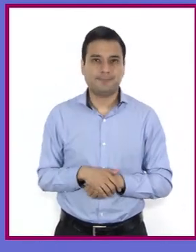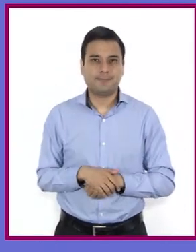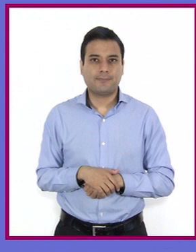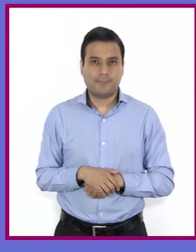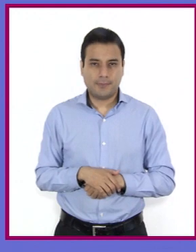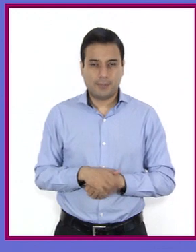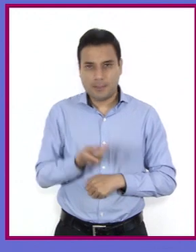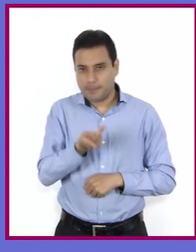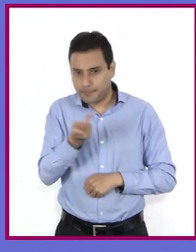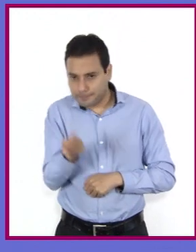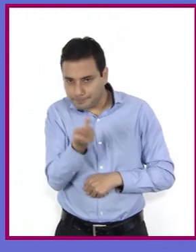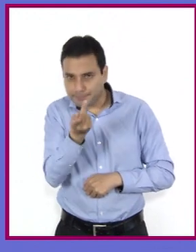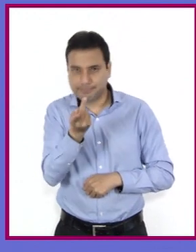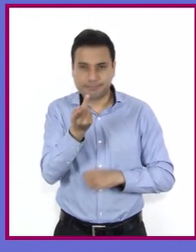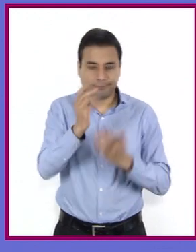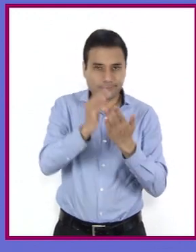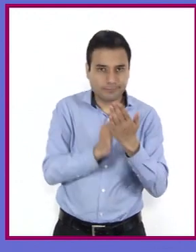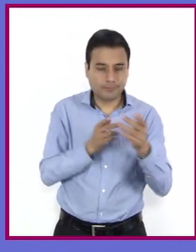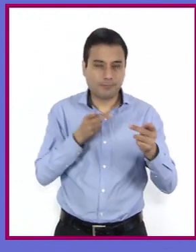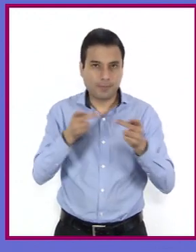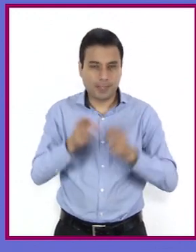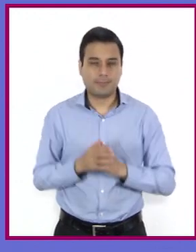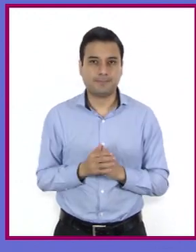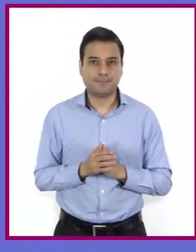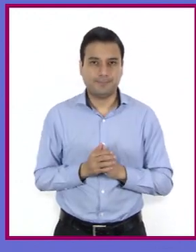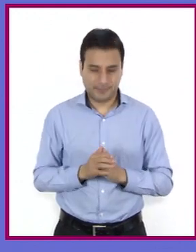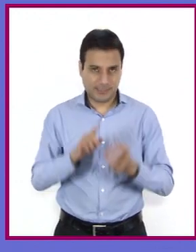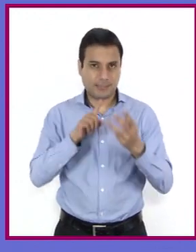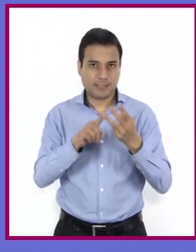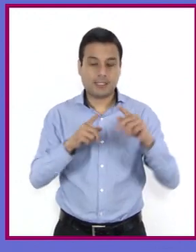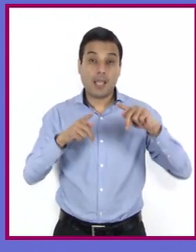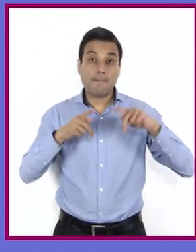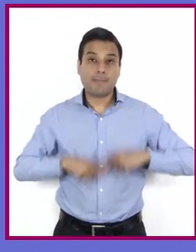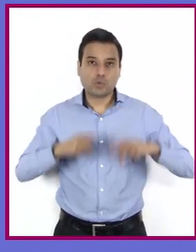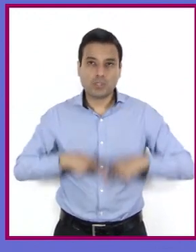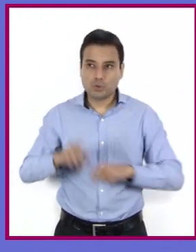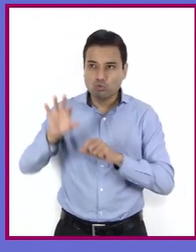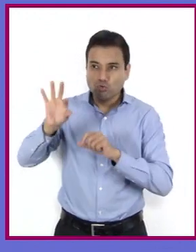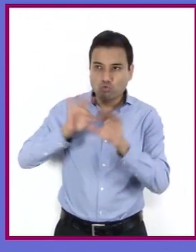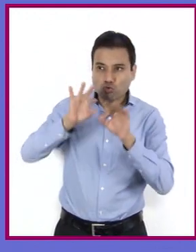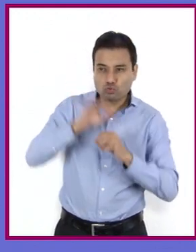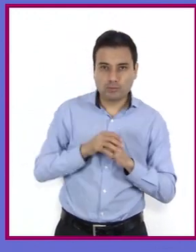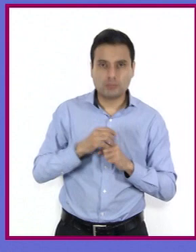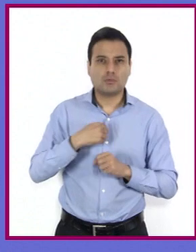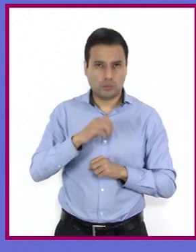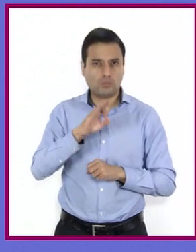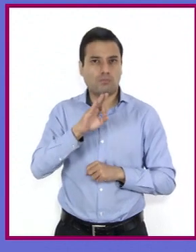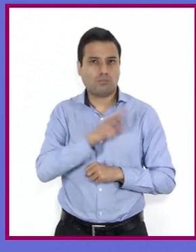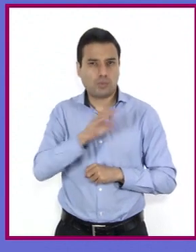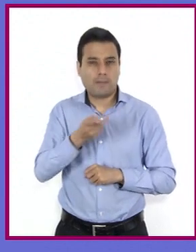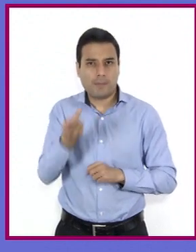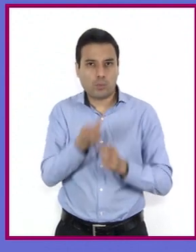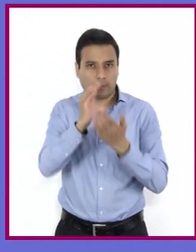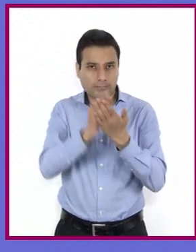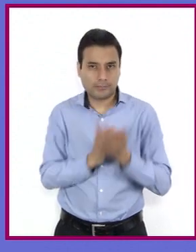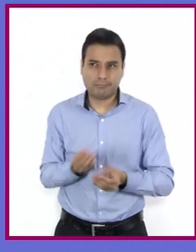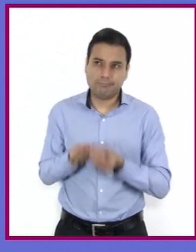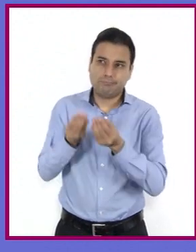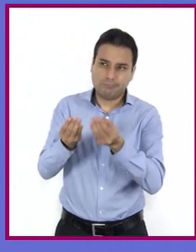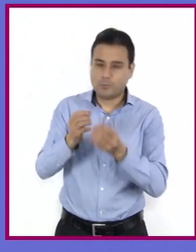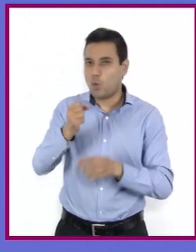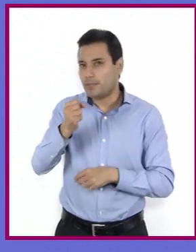una encuesta. 3. Seleccionar a un grupo de personas a las cuales podamos aplicar las encuestas y